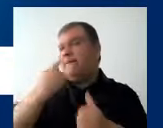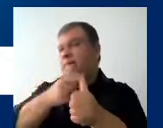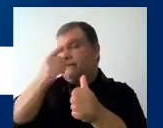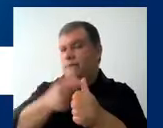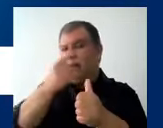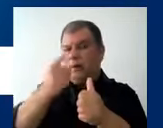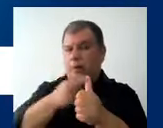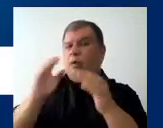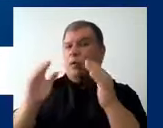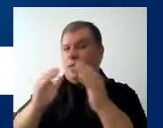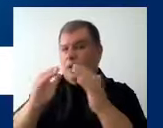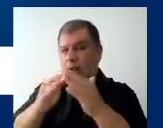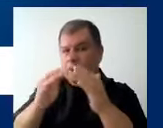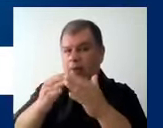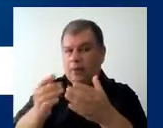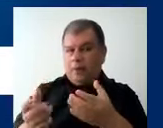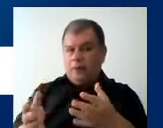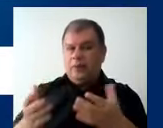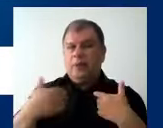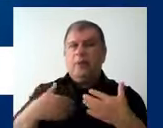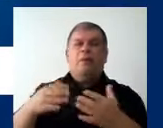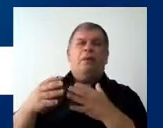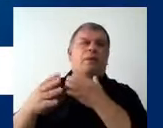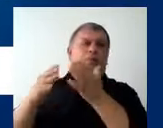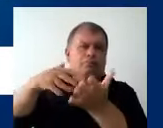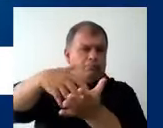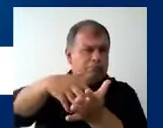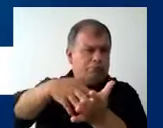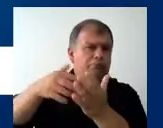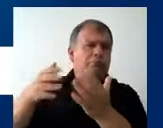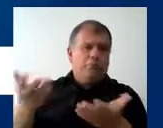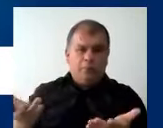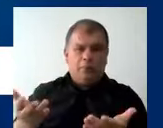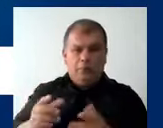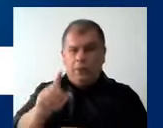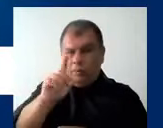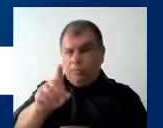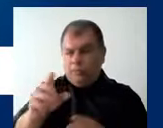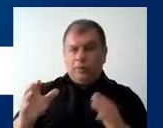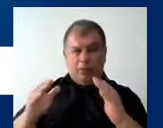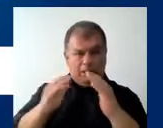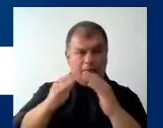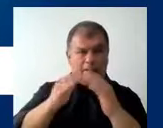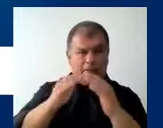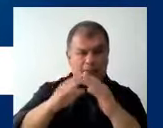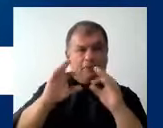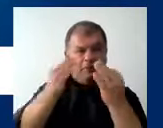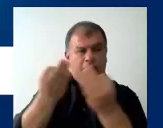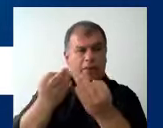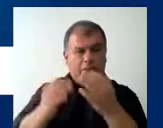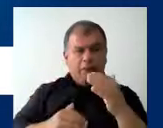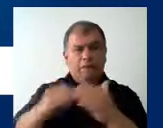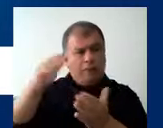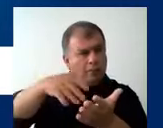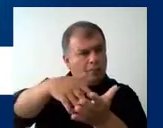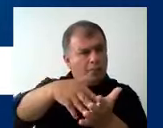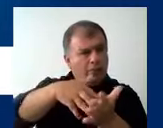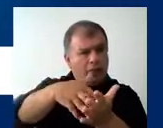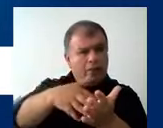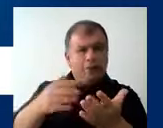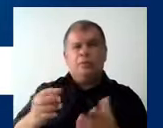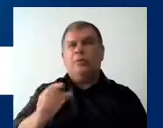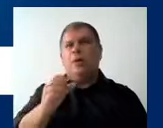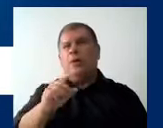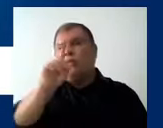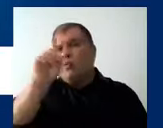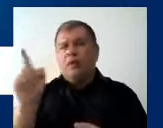prioricen los hogares que están en mayor situación de vulnerabilidad. Y uno de estos hogares que están en mayor situación de vulnerabilidad es donde hay al